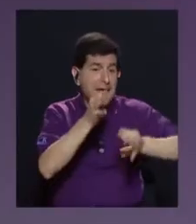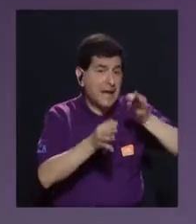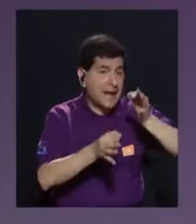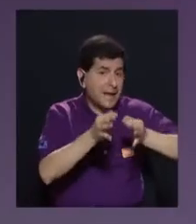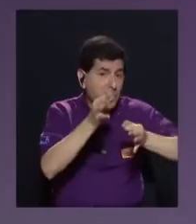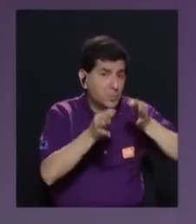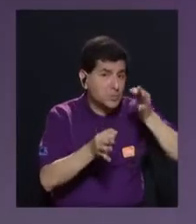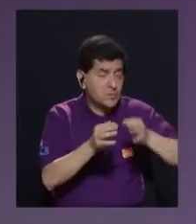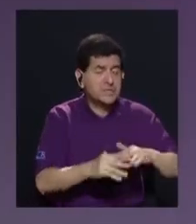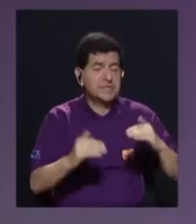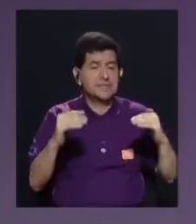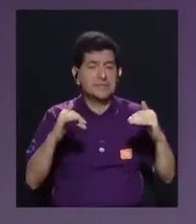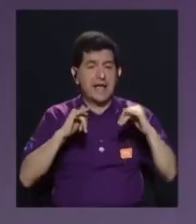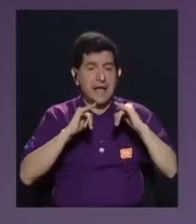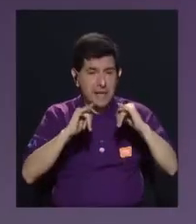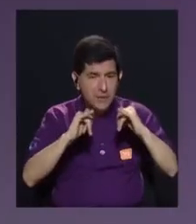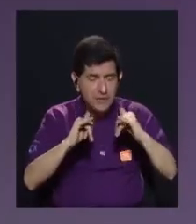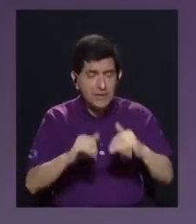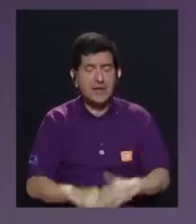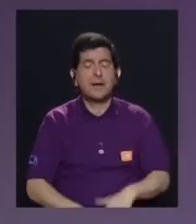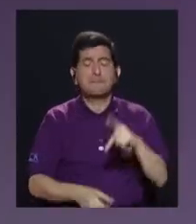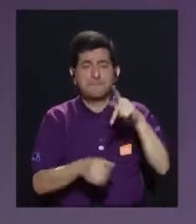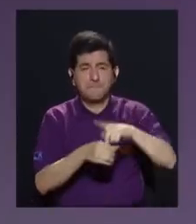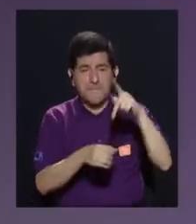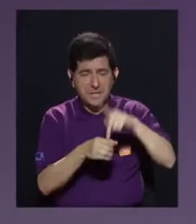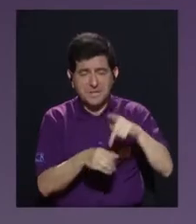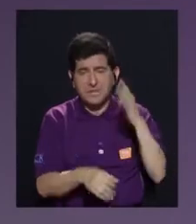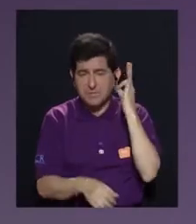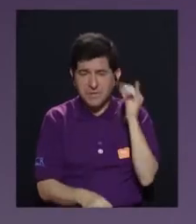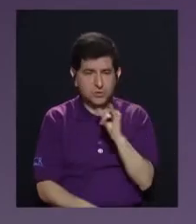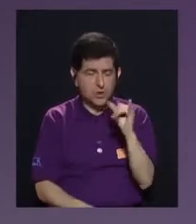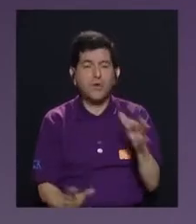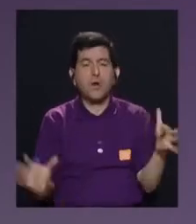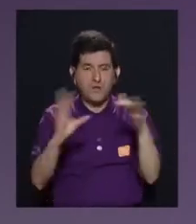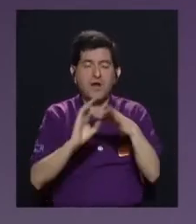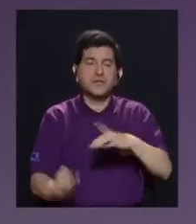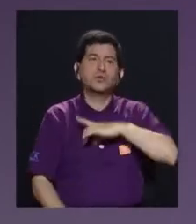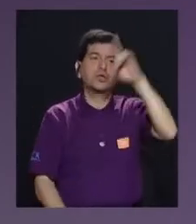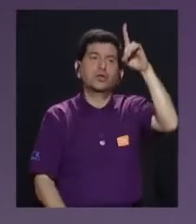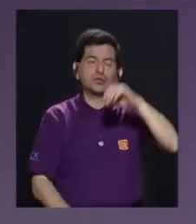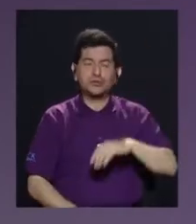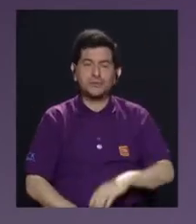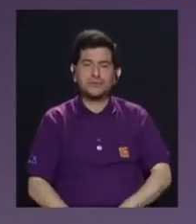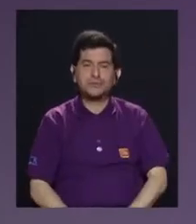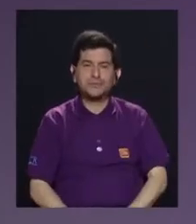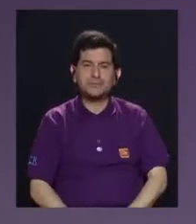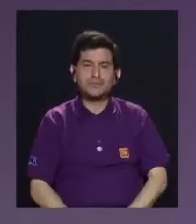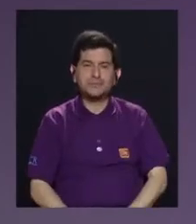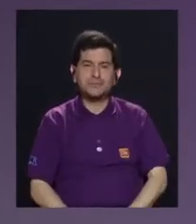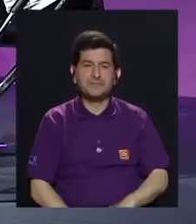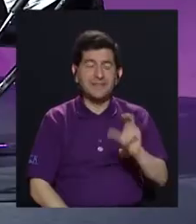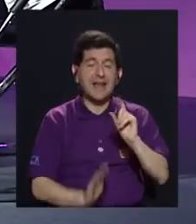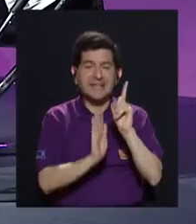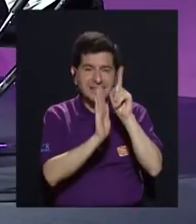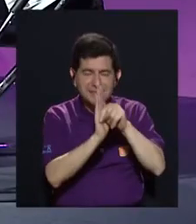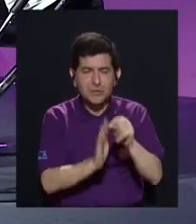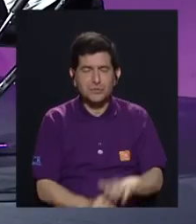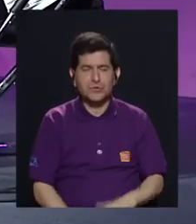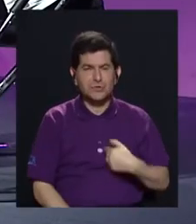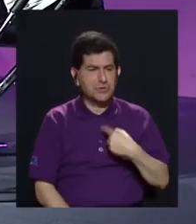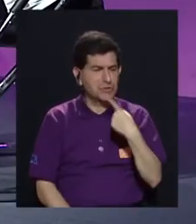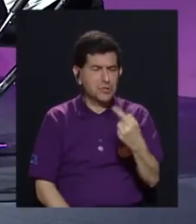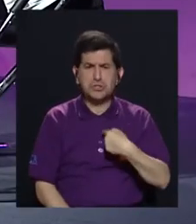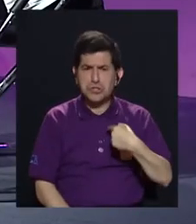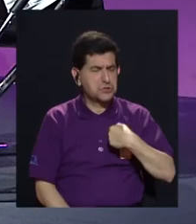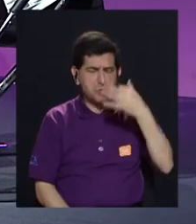que le cuidado y que la participación de las mujeres también tienen que ver con dios necesitamos más 30 segundos verdad yo les puedo decir